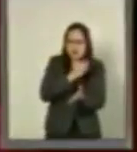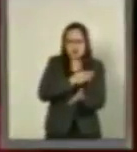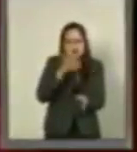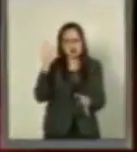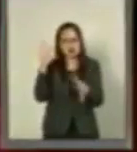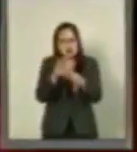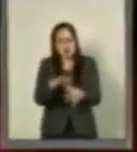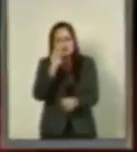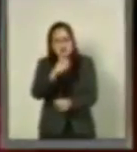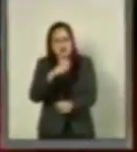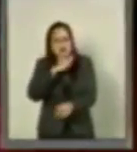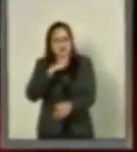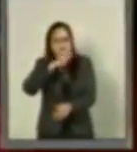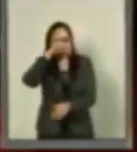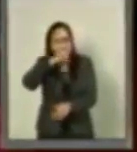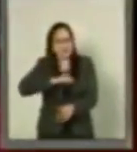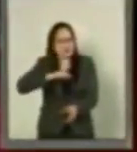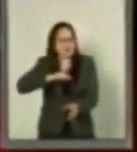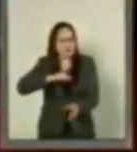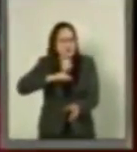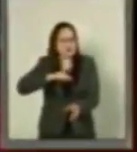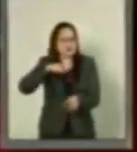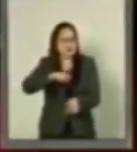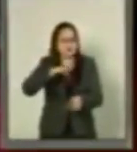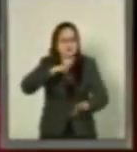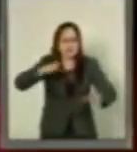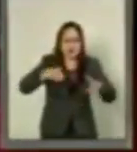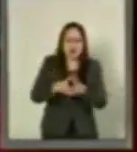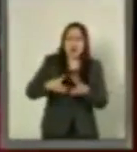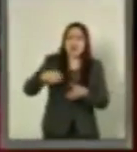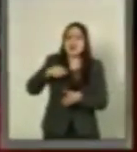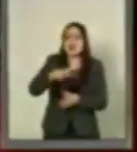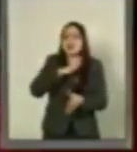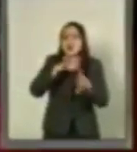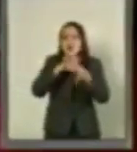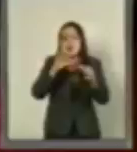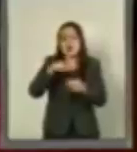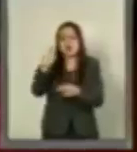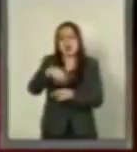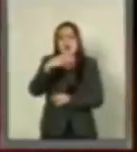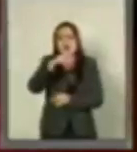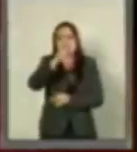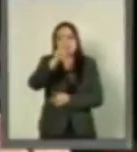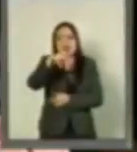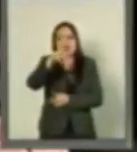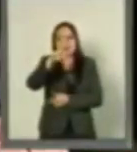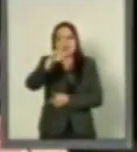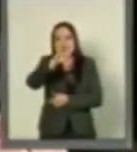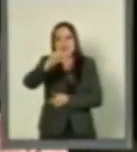de las acepciones que sobre el particular dice Pandilla.